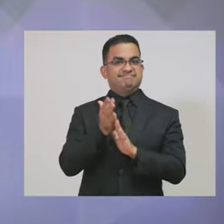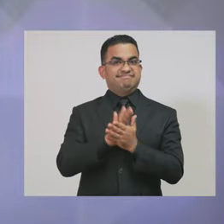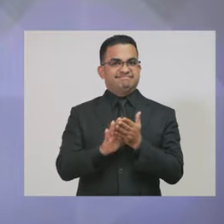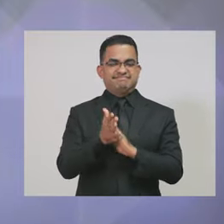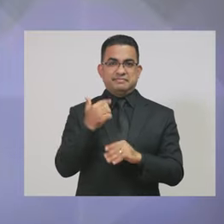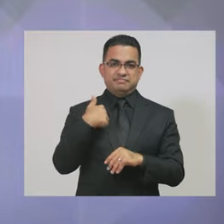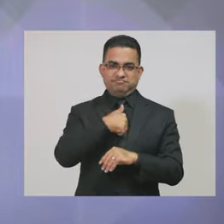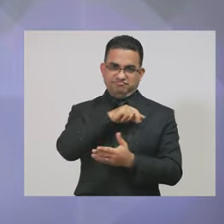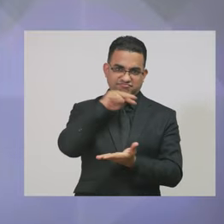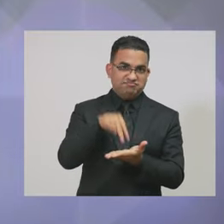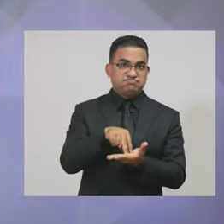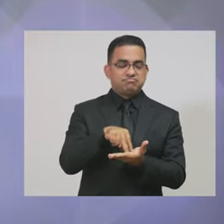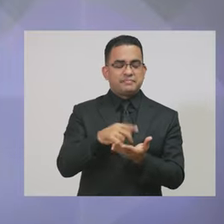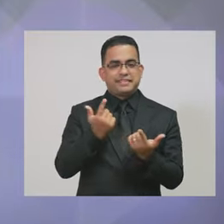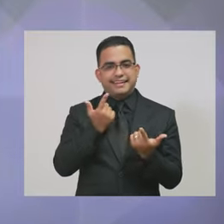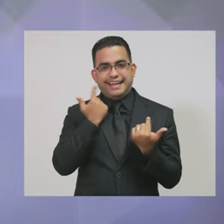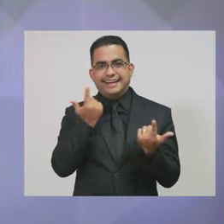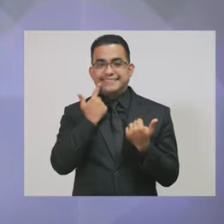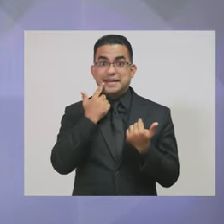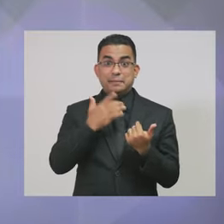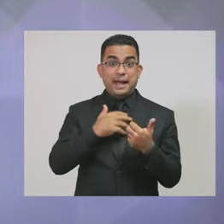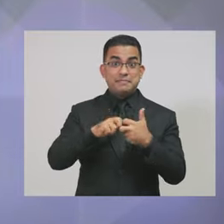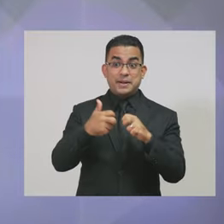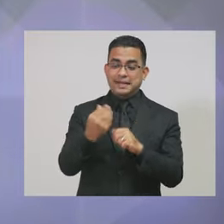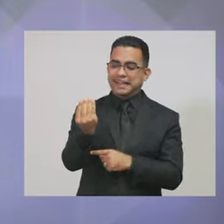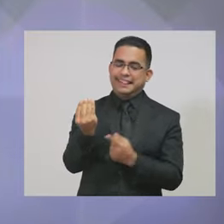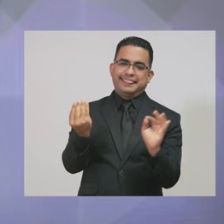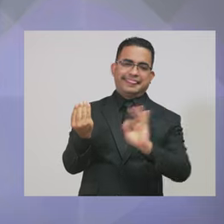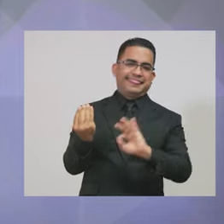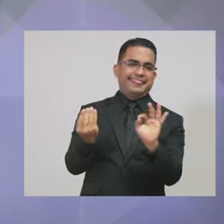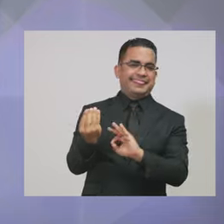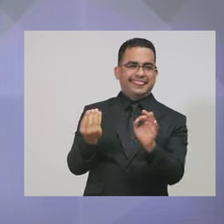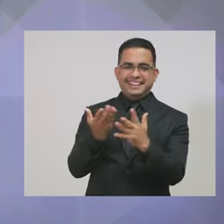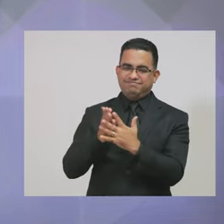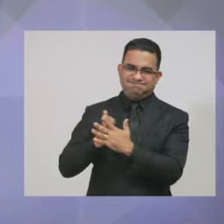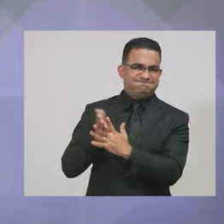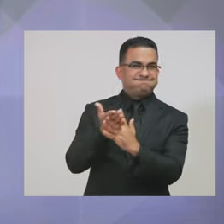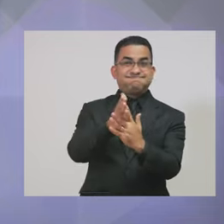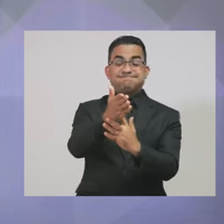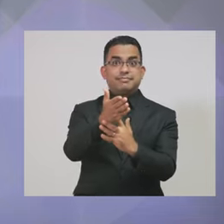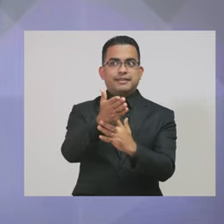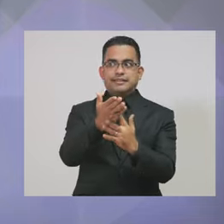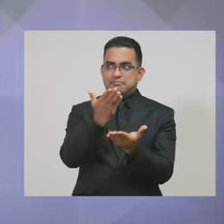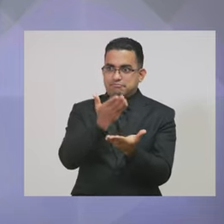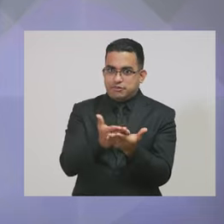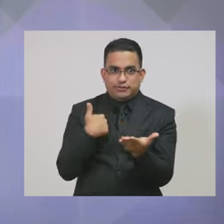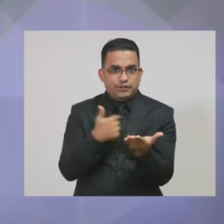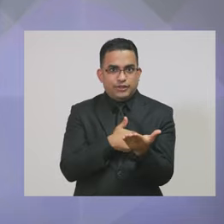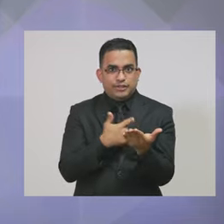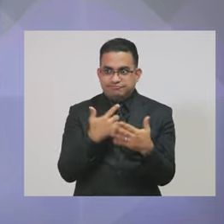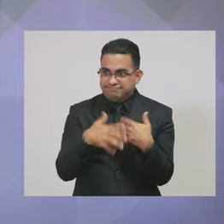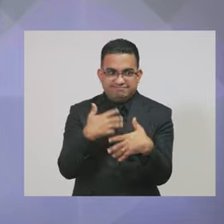manera de volvernos a poner de pie y hasta reírnos de nuestros problemas mientras buscamos soluciones realmente ha hecho